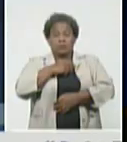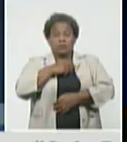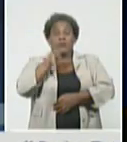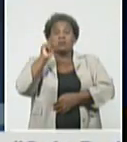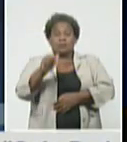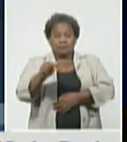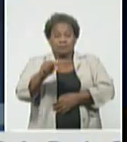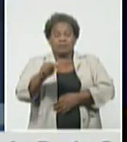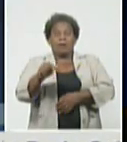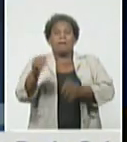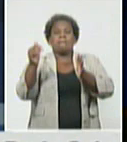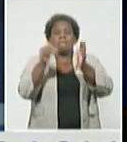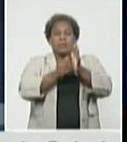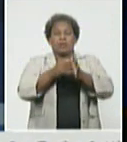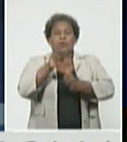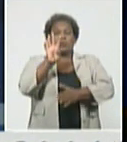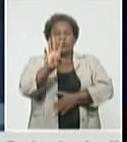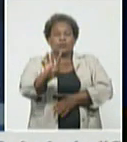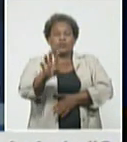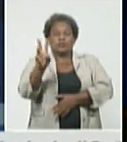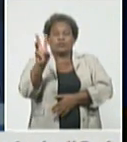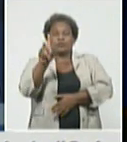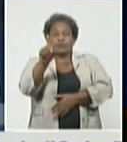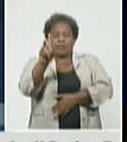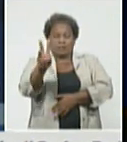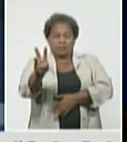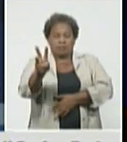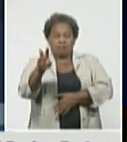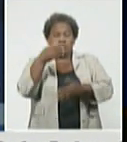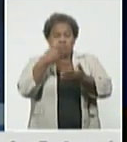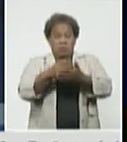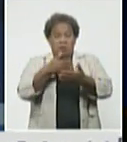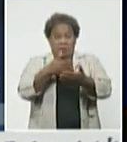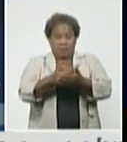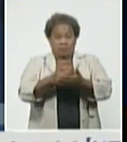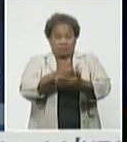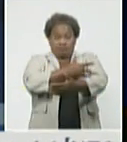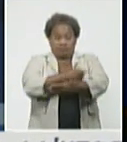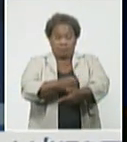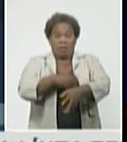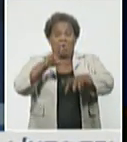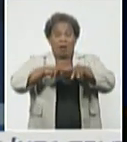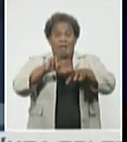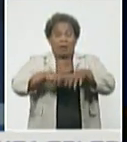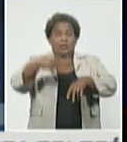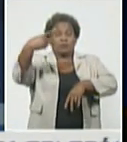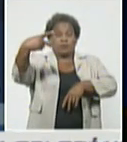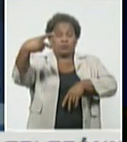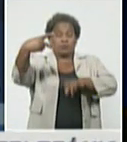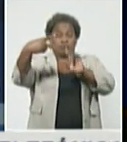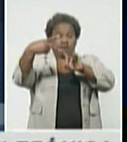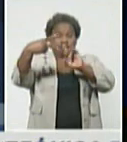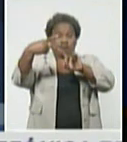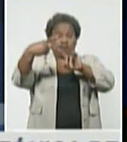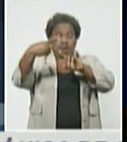territorio, 1.413. La Habana, en segundo lugar, por la complejidad,